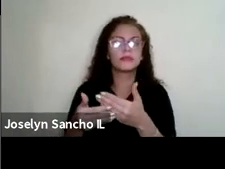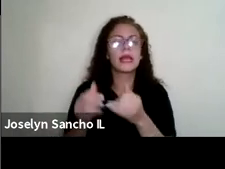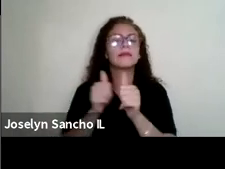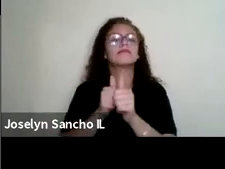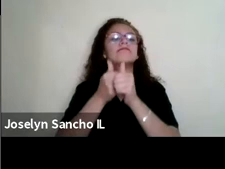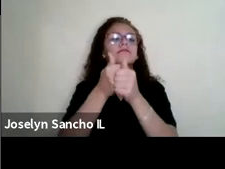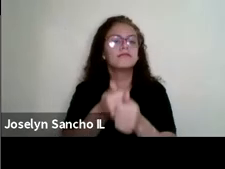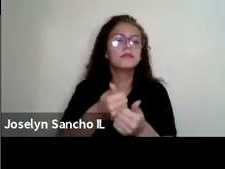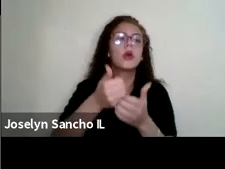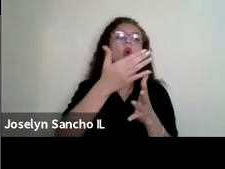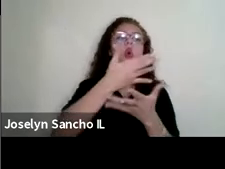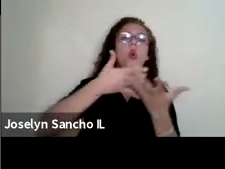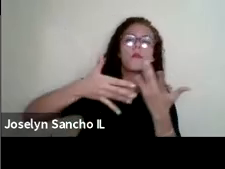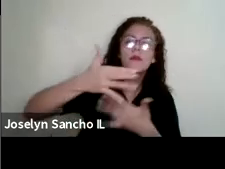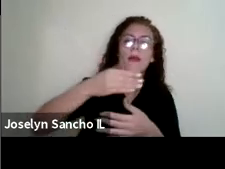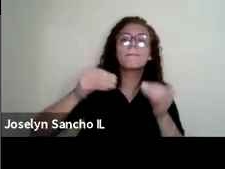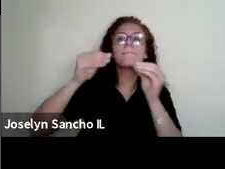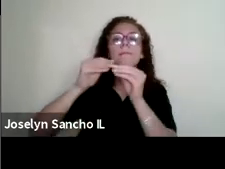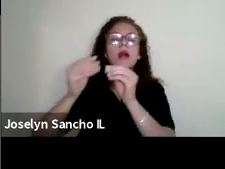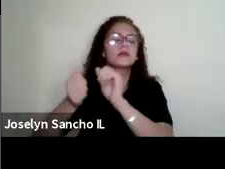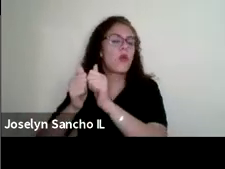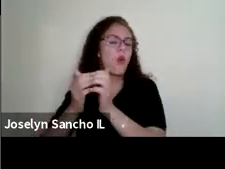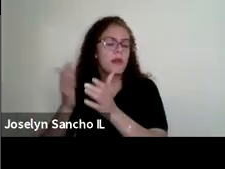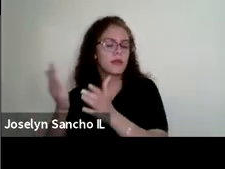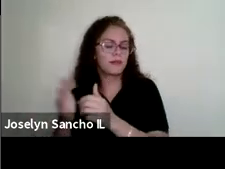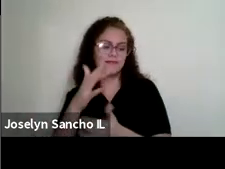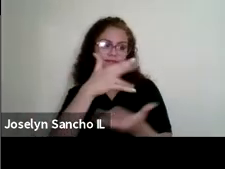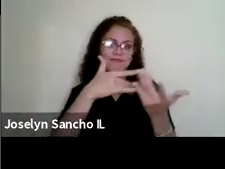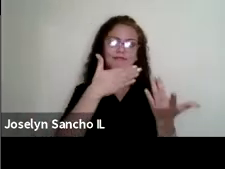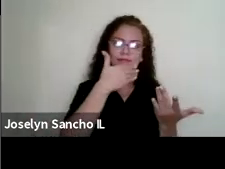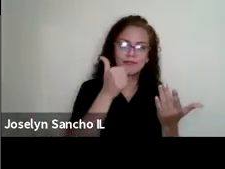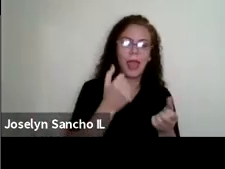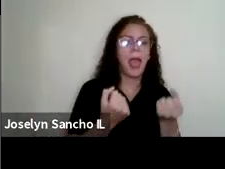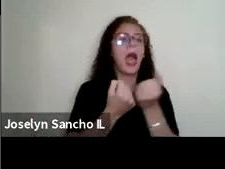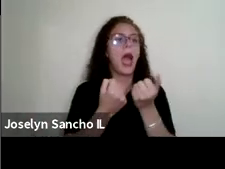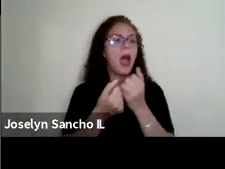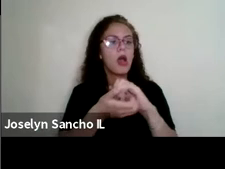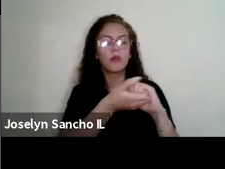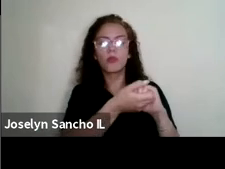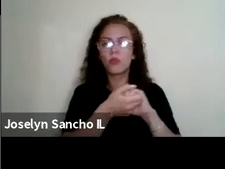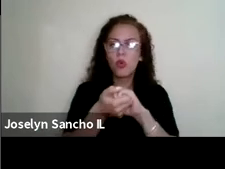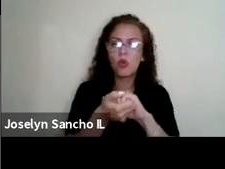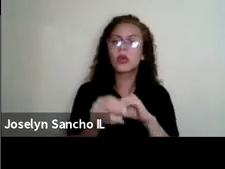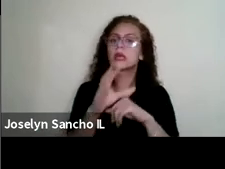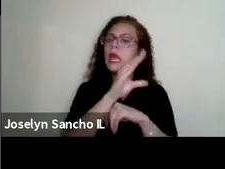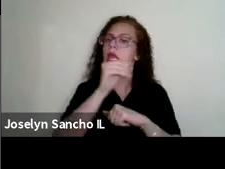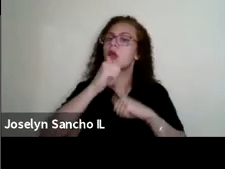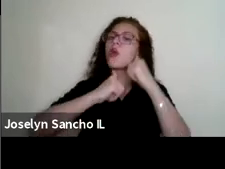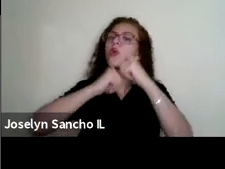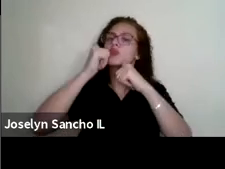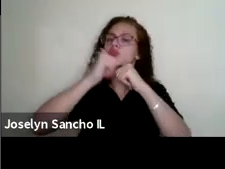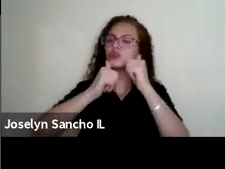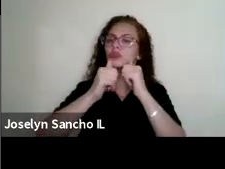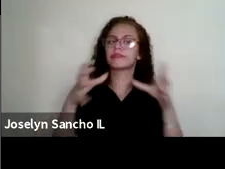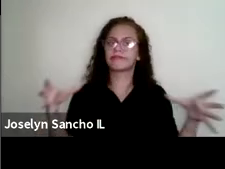en la convivencia más que en la competencia, en el apoyo mutuo, ¿verdad? Y en la construcción